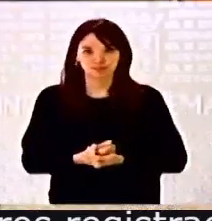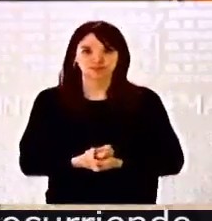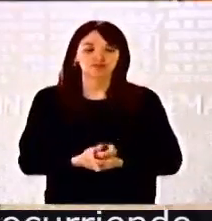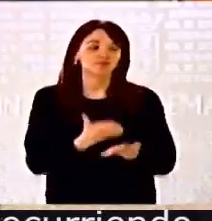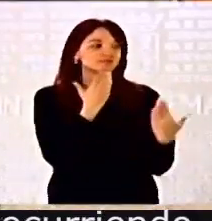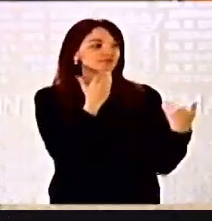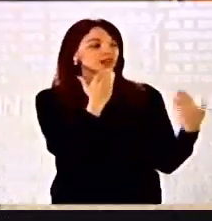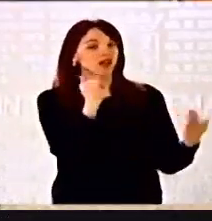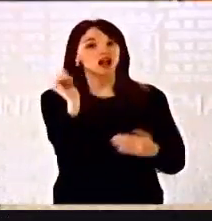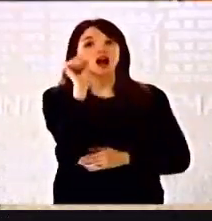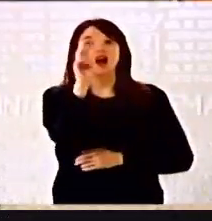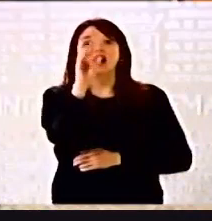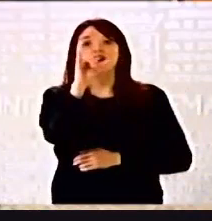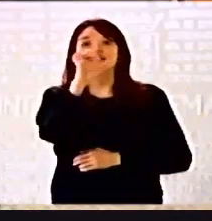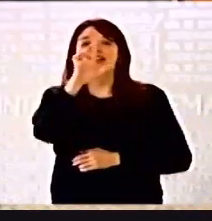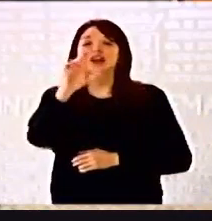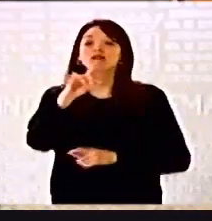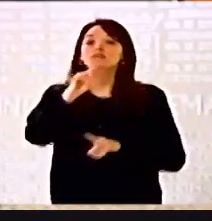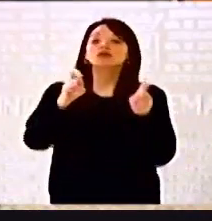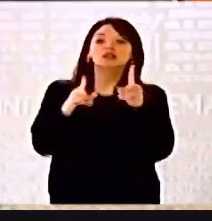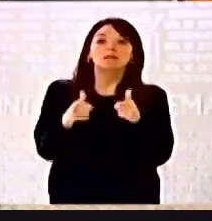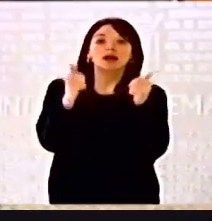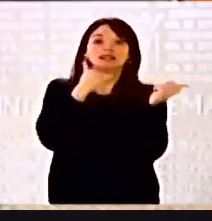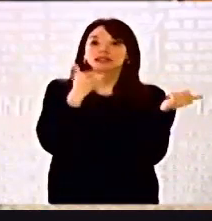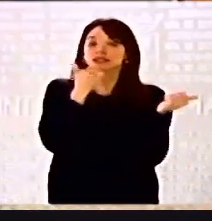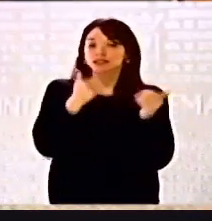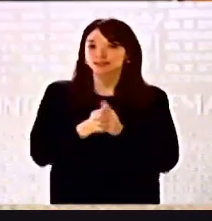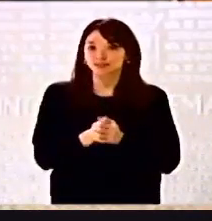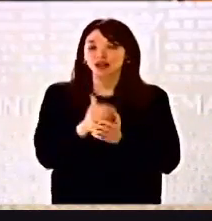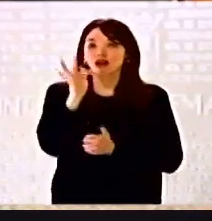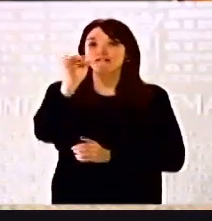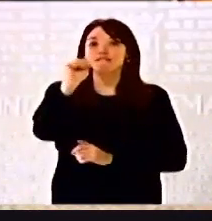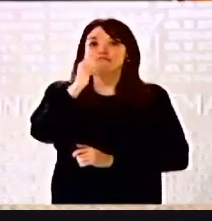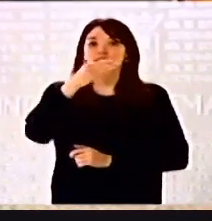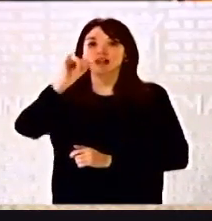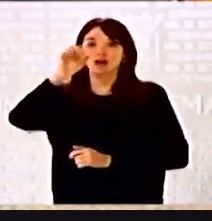Muchas gracias, Javier. No sé si tenéis alguna pregunta más. Fabián, de nuevo.